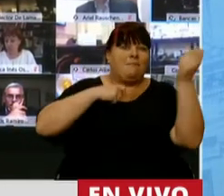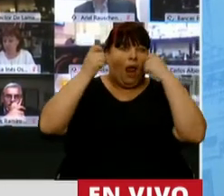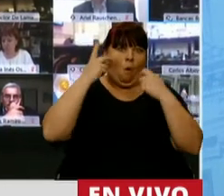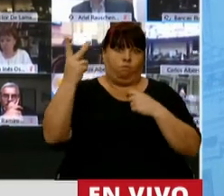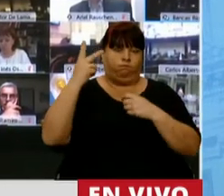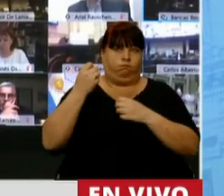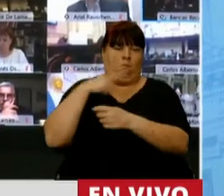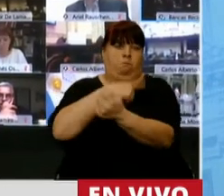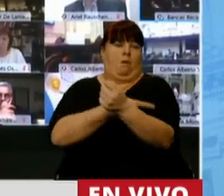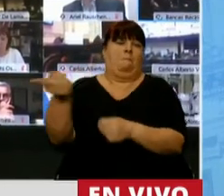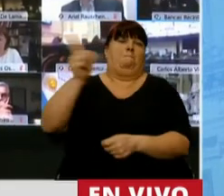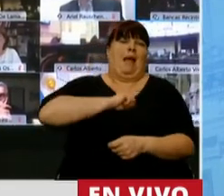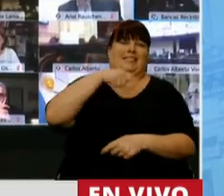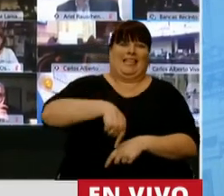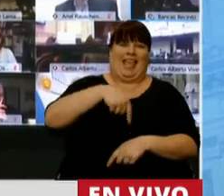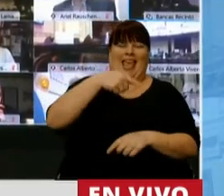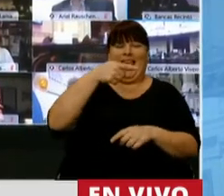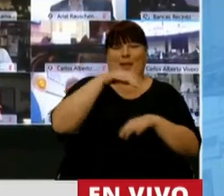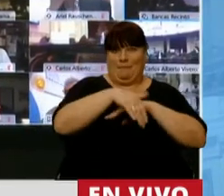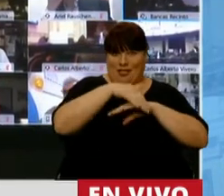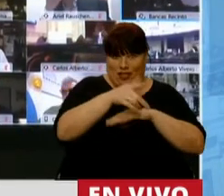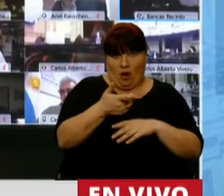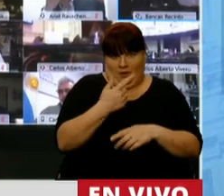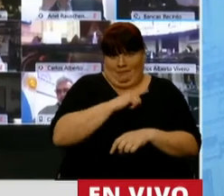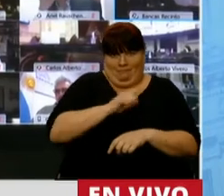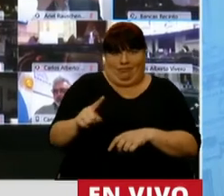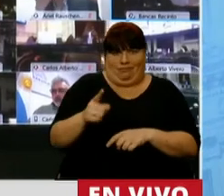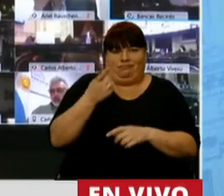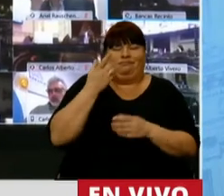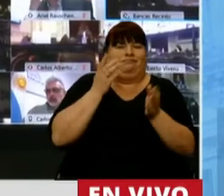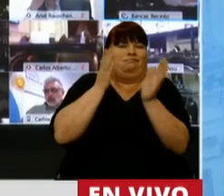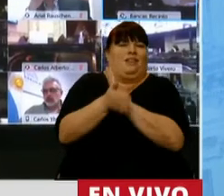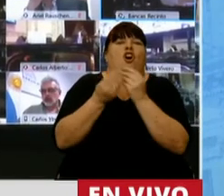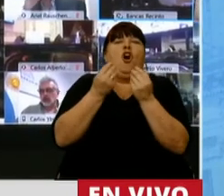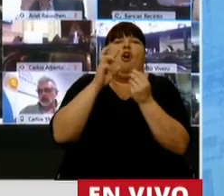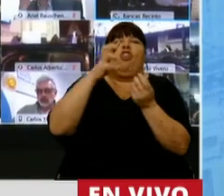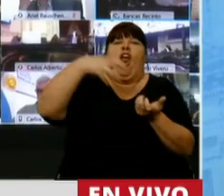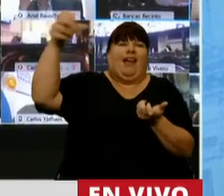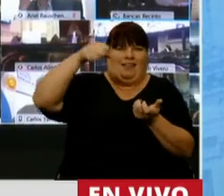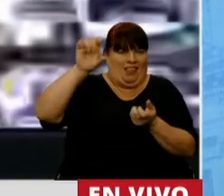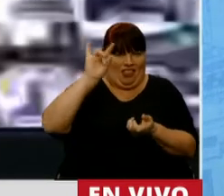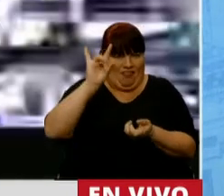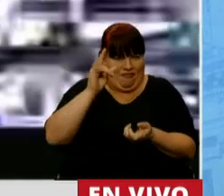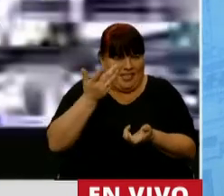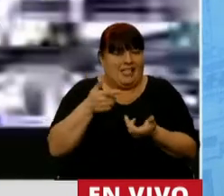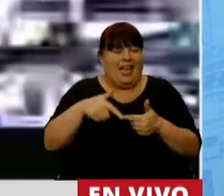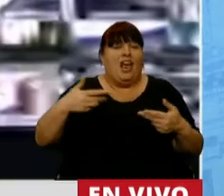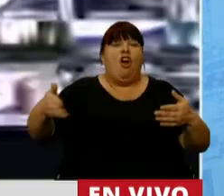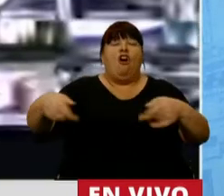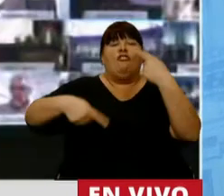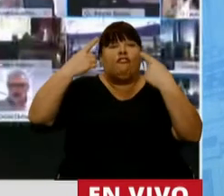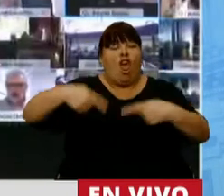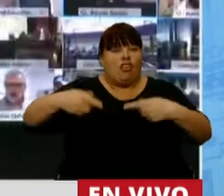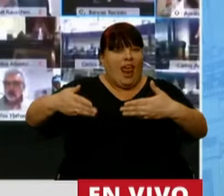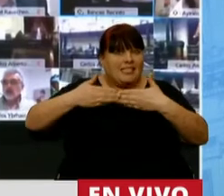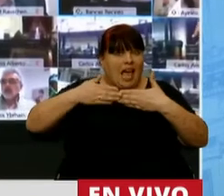Paraguay, lo cual hace imposible la fuga de divisas. Y este cierre de fronteras